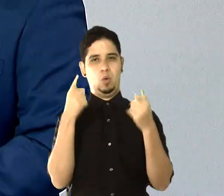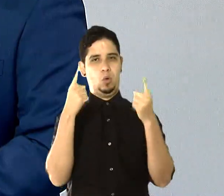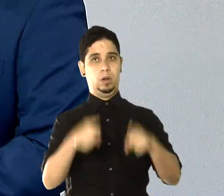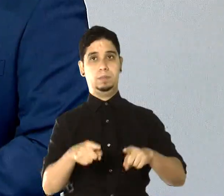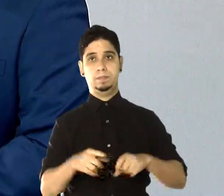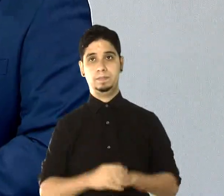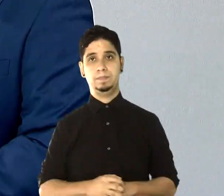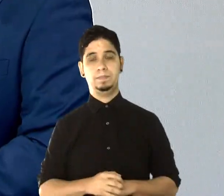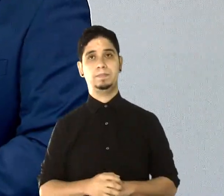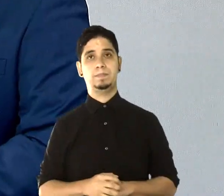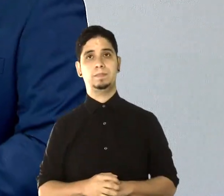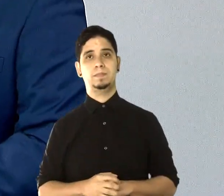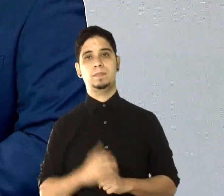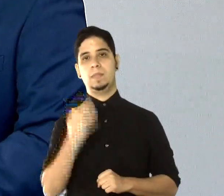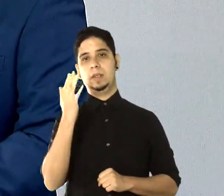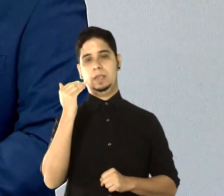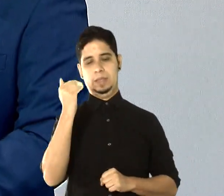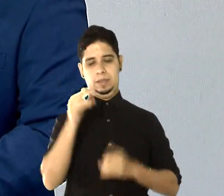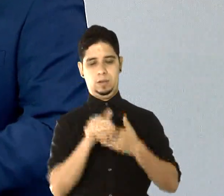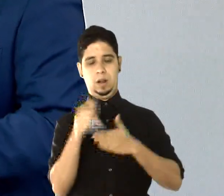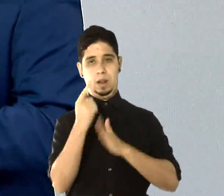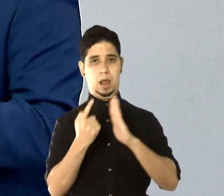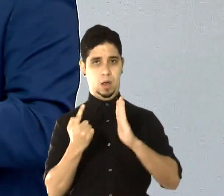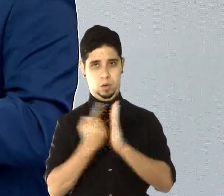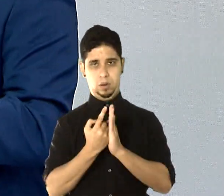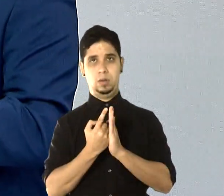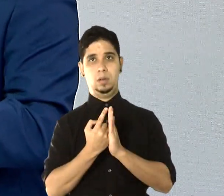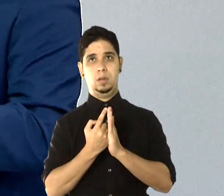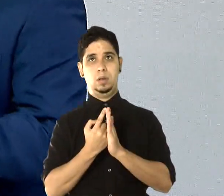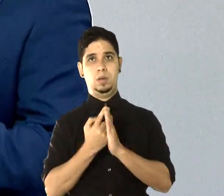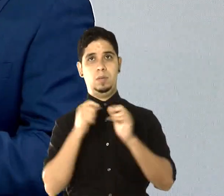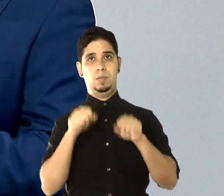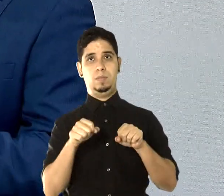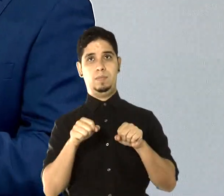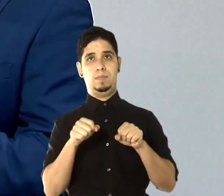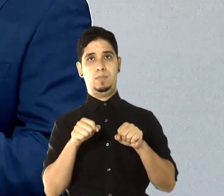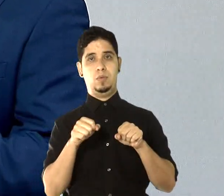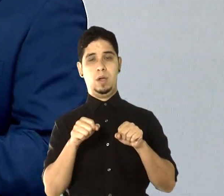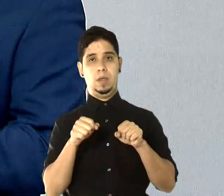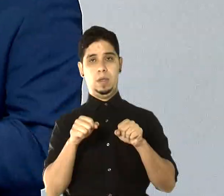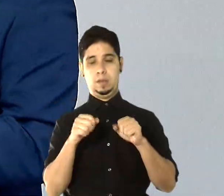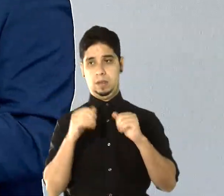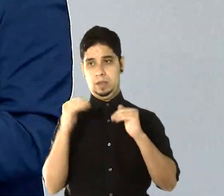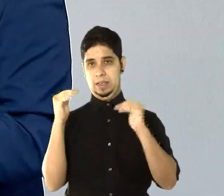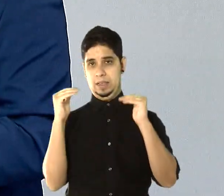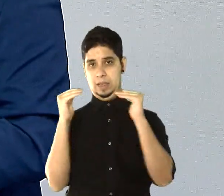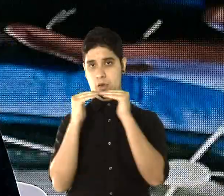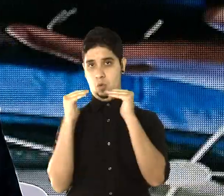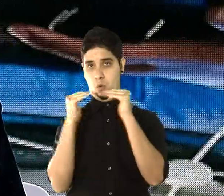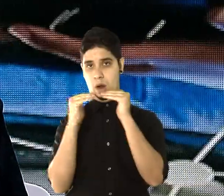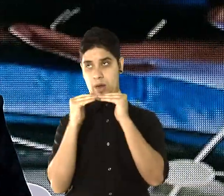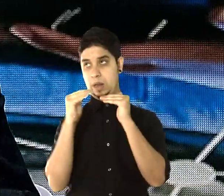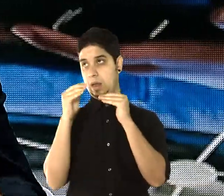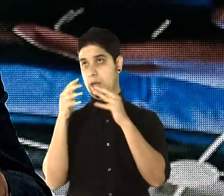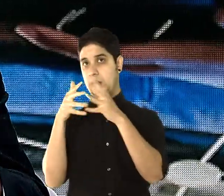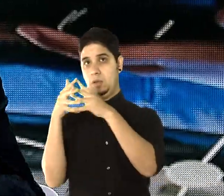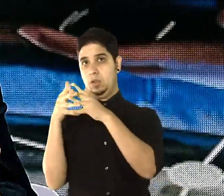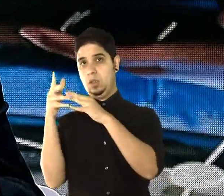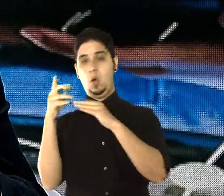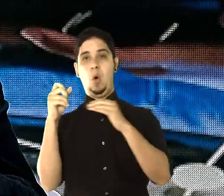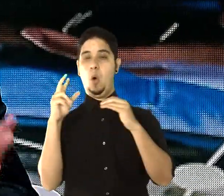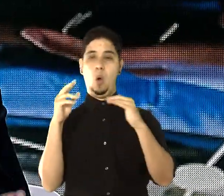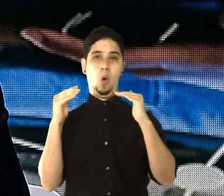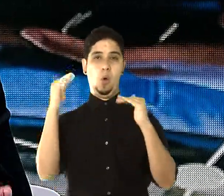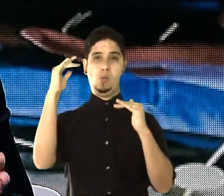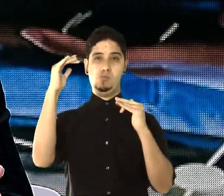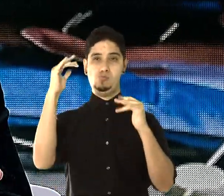¿Esos $15 por hora en el área de construcción puede competir con lo que se paga en Estados Unidos o hay un reto adicional? El mercado